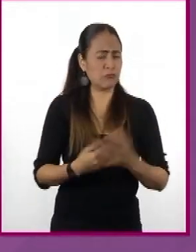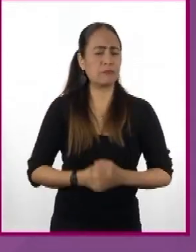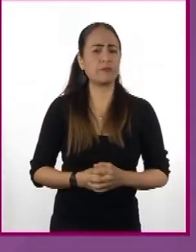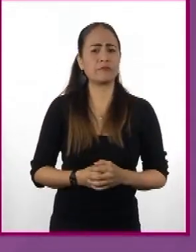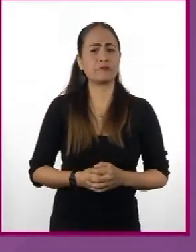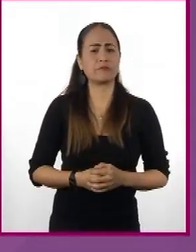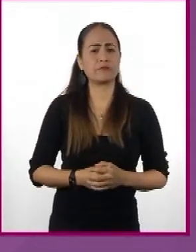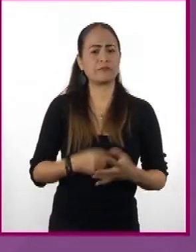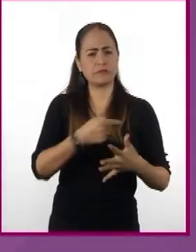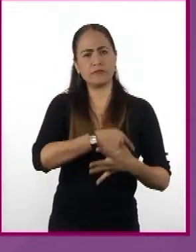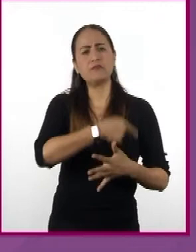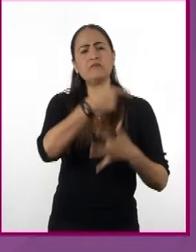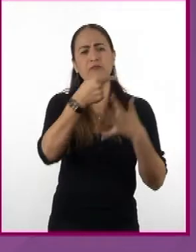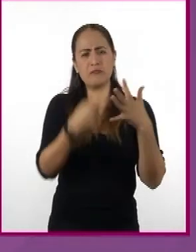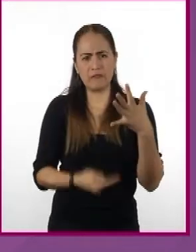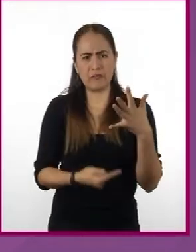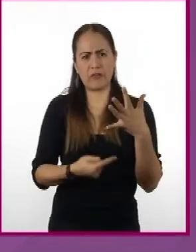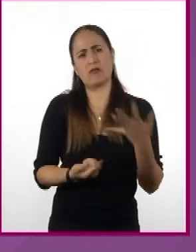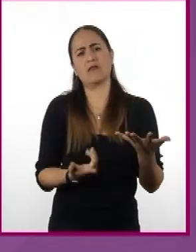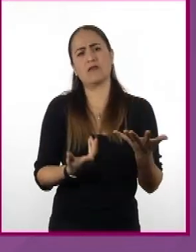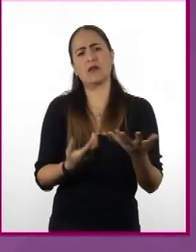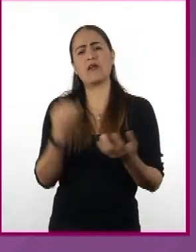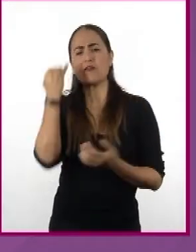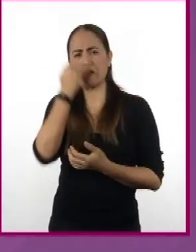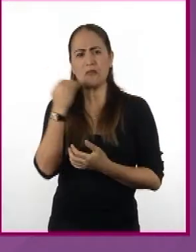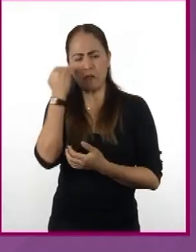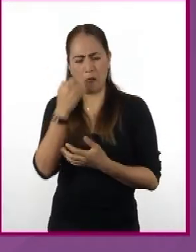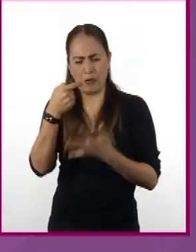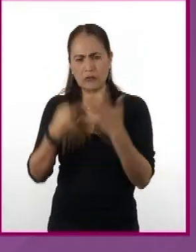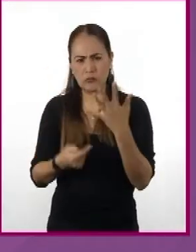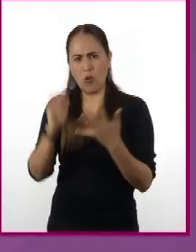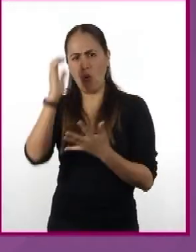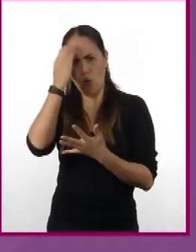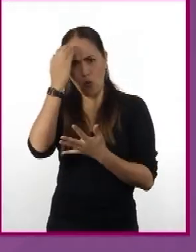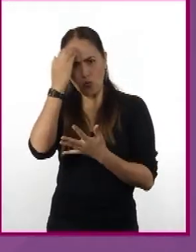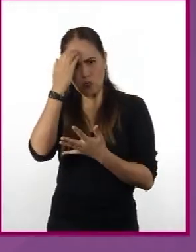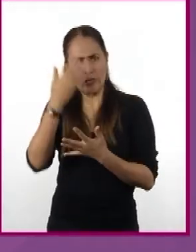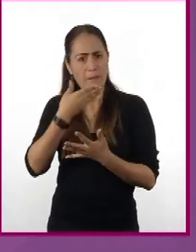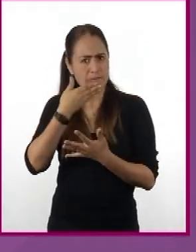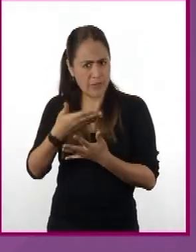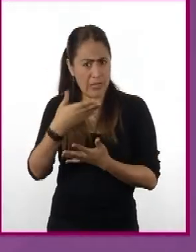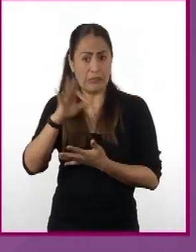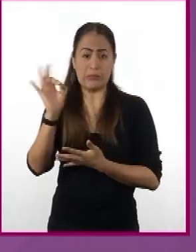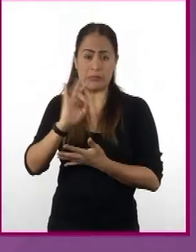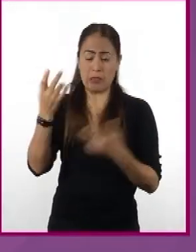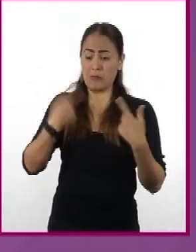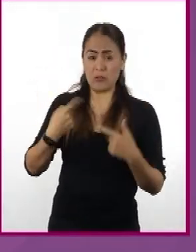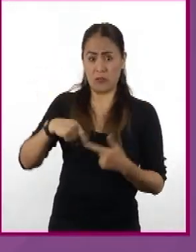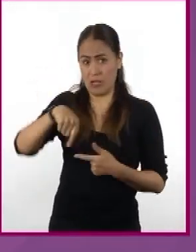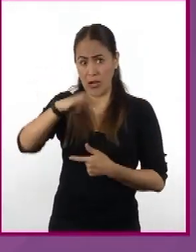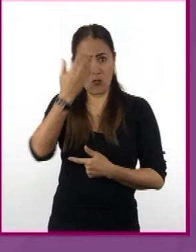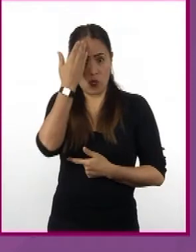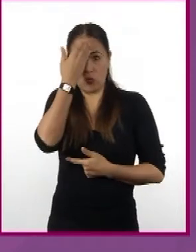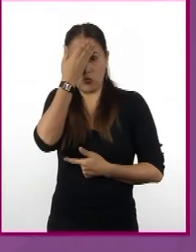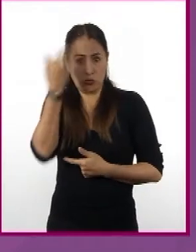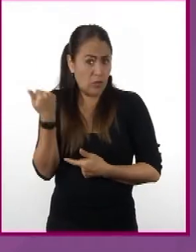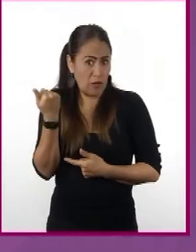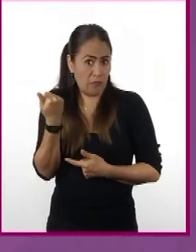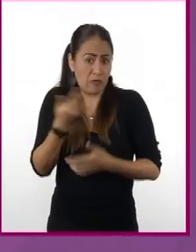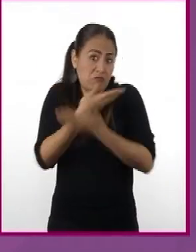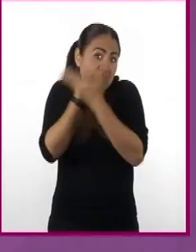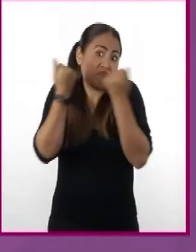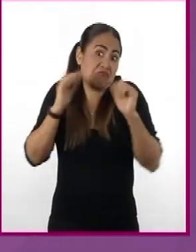la fortaleza y cuál es la vitalidad de estos idiomas. Yo creo que si lo hiciera otro, quién sabe cómo lo haría, no lo han